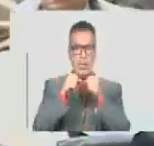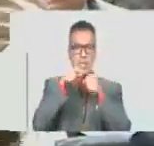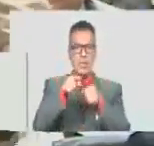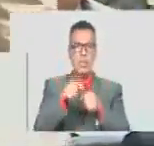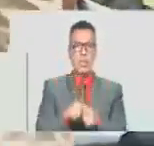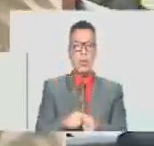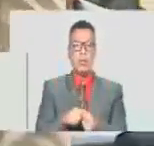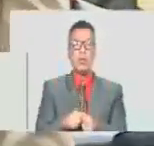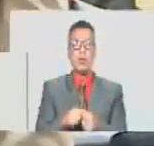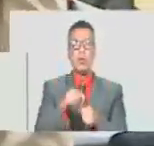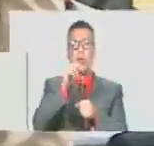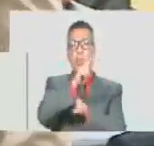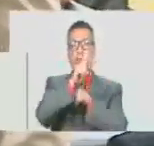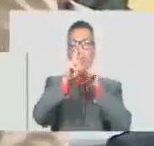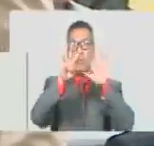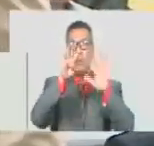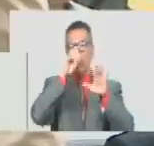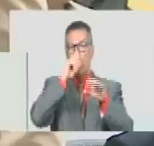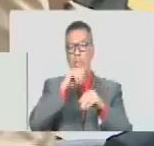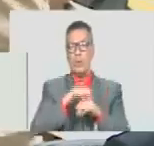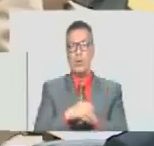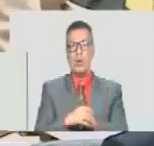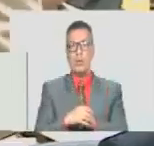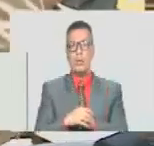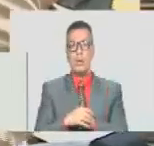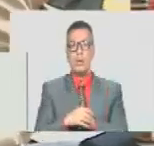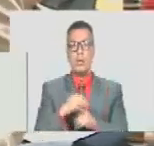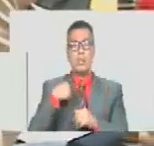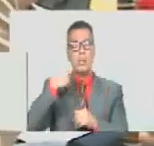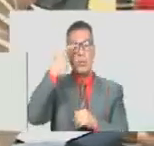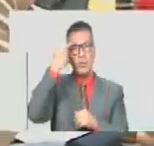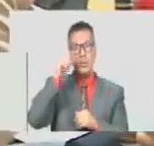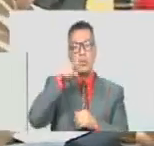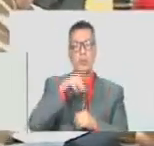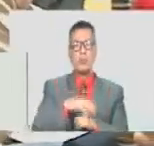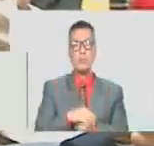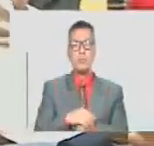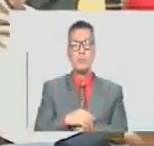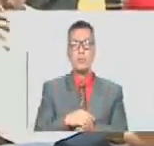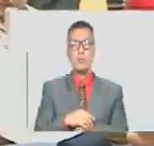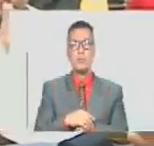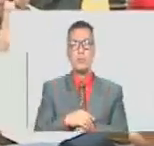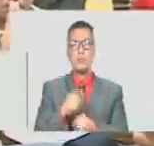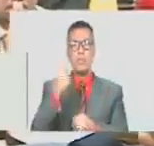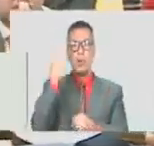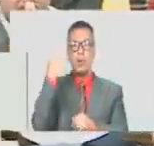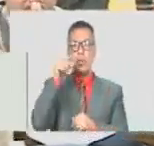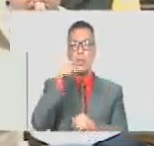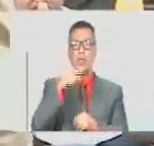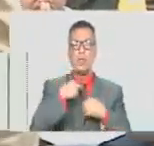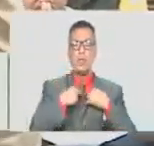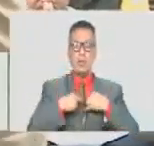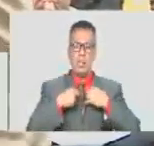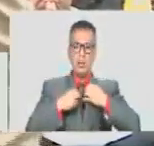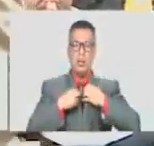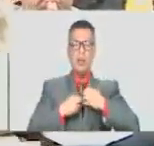esos 29 años, y qué casualmente, ¿no? Con aquel liquiliqui